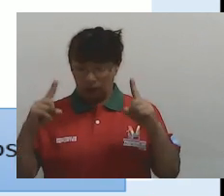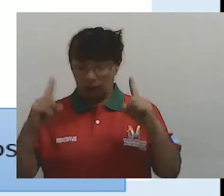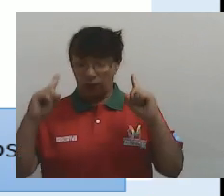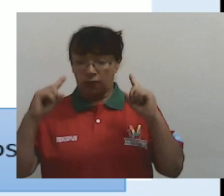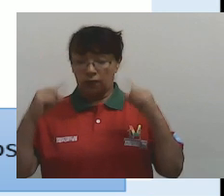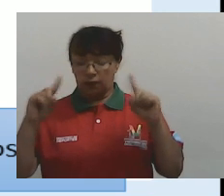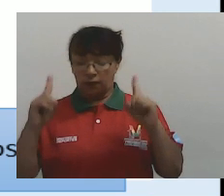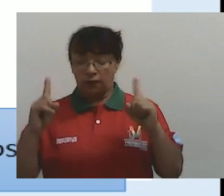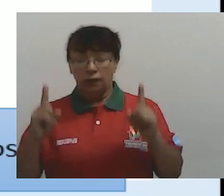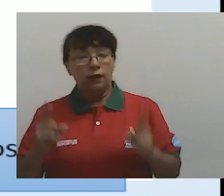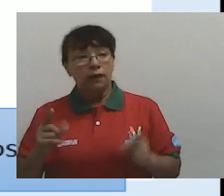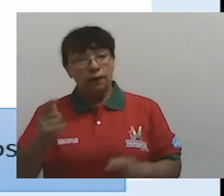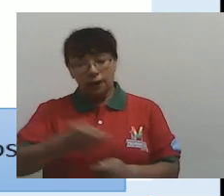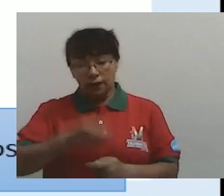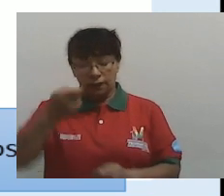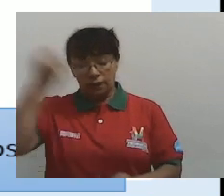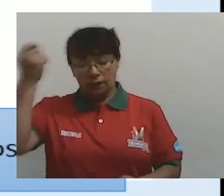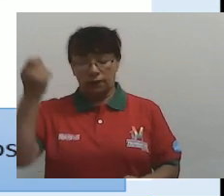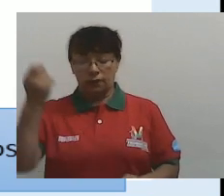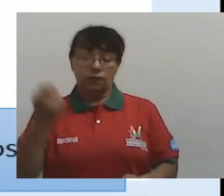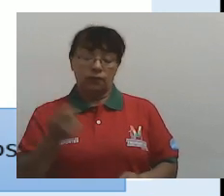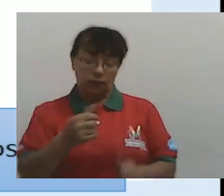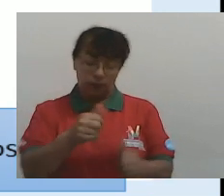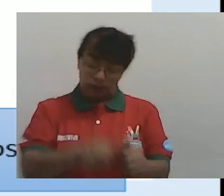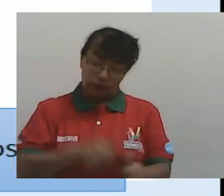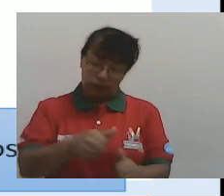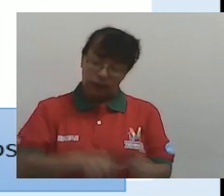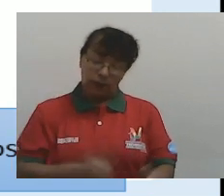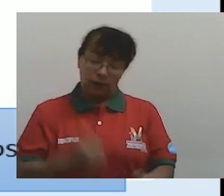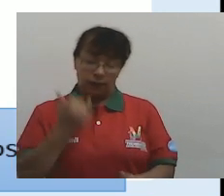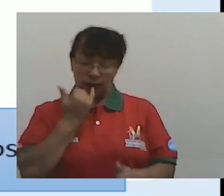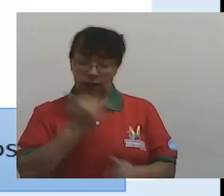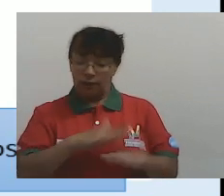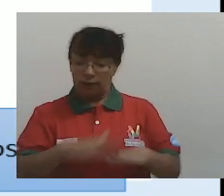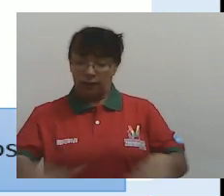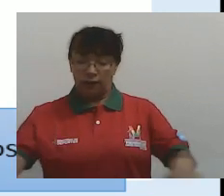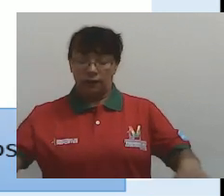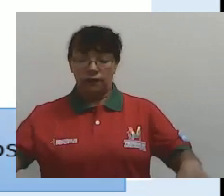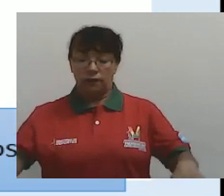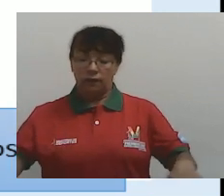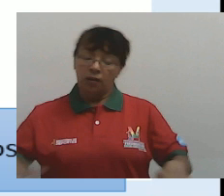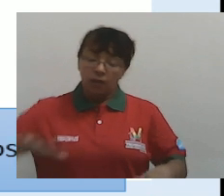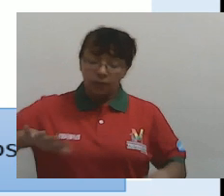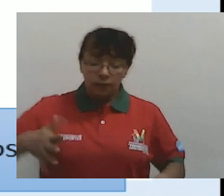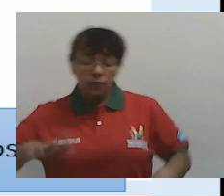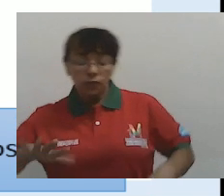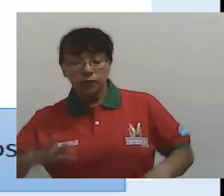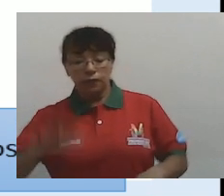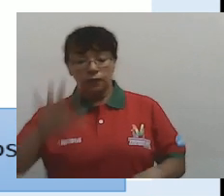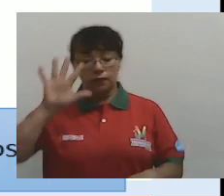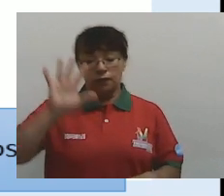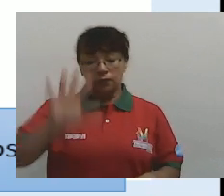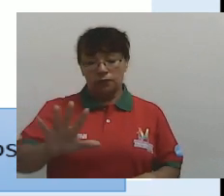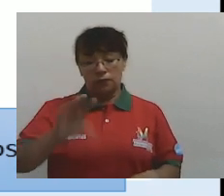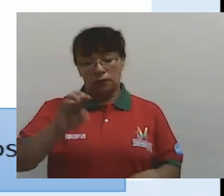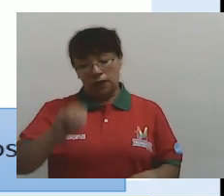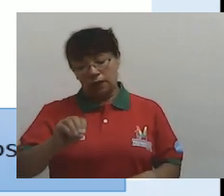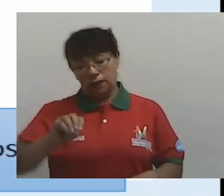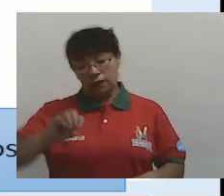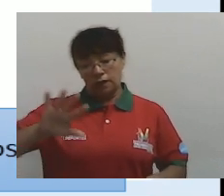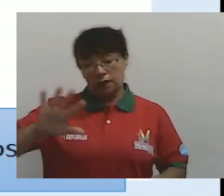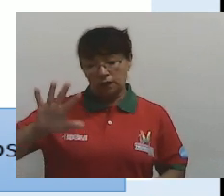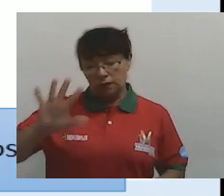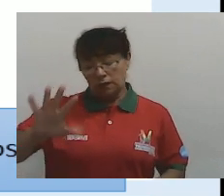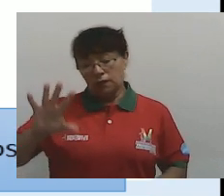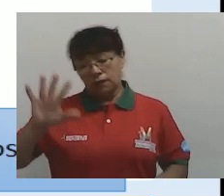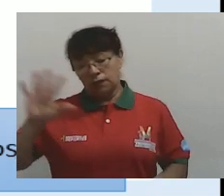sumar esas para dar el total del equipo. Más o menos 50, 55 son el número